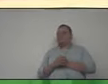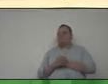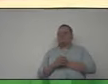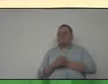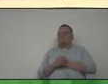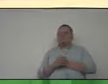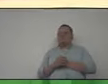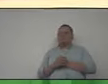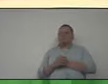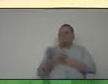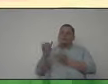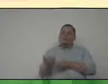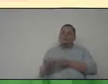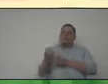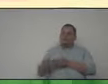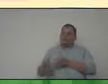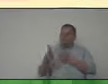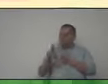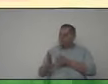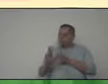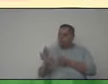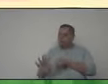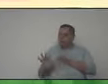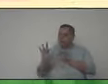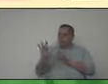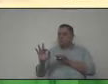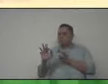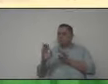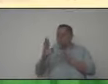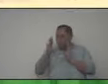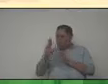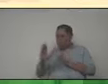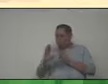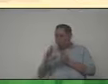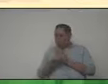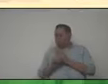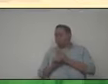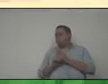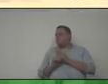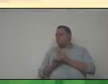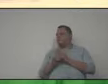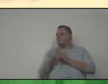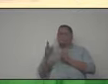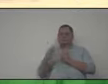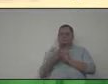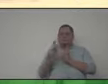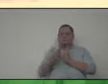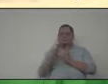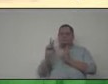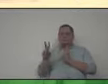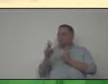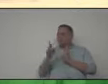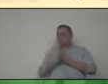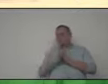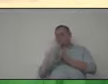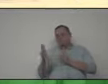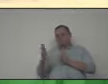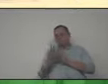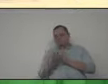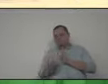preguntas, que estábamos haciendo en calidad de la atención durante el 2022. Contamos con